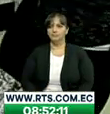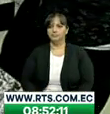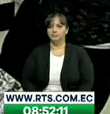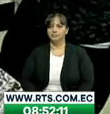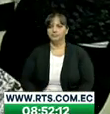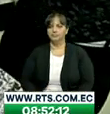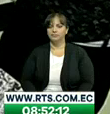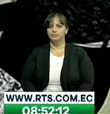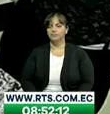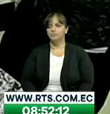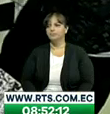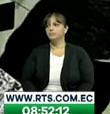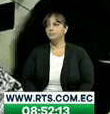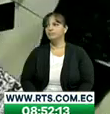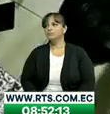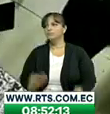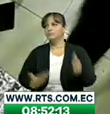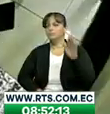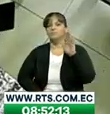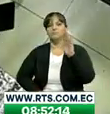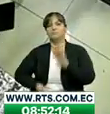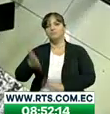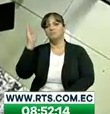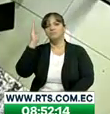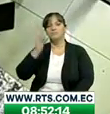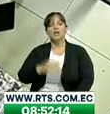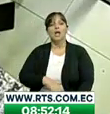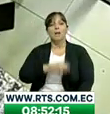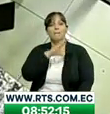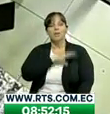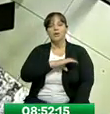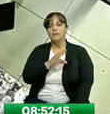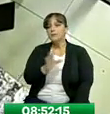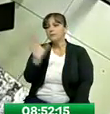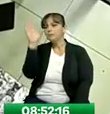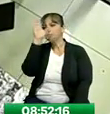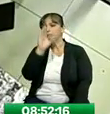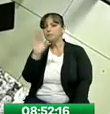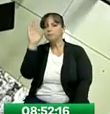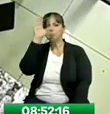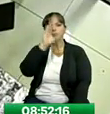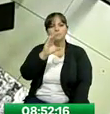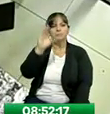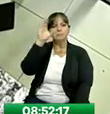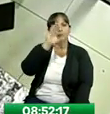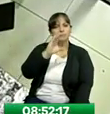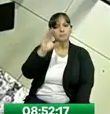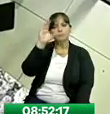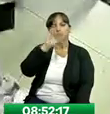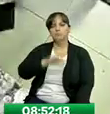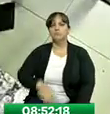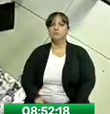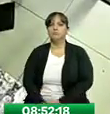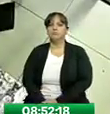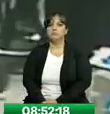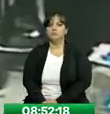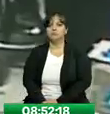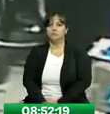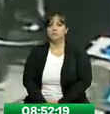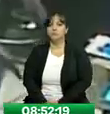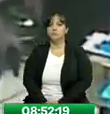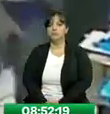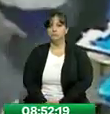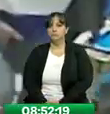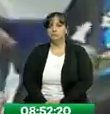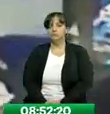emprendieron la huida y ahora son buscados por la policía que también está tras la pista de los sujetos que armados llegaron a un